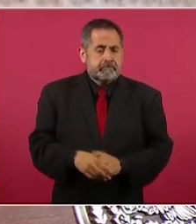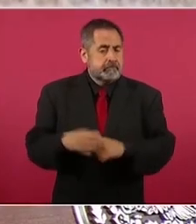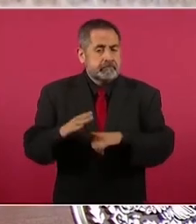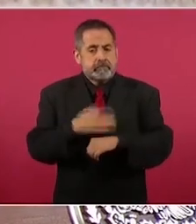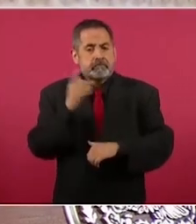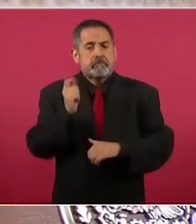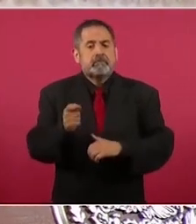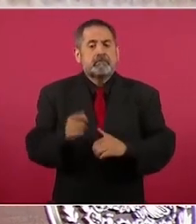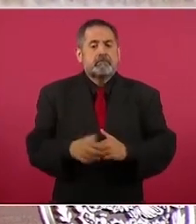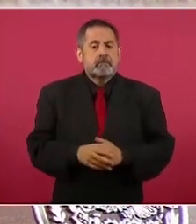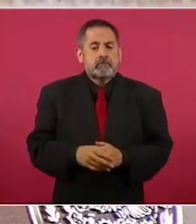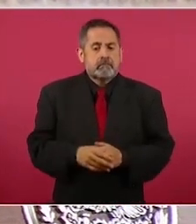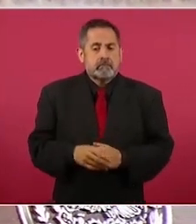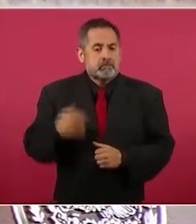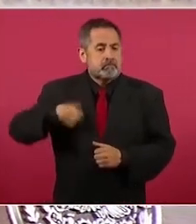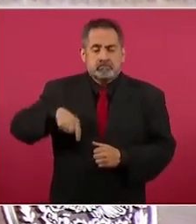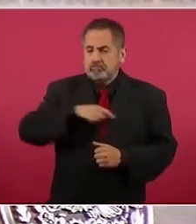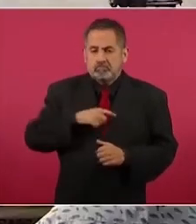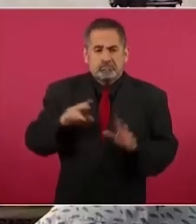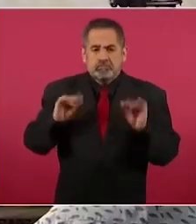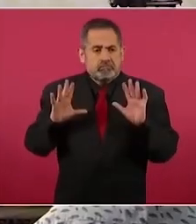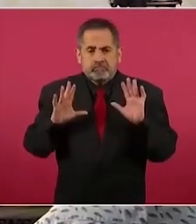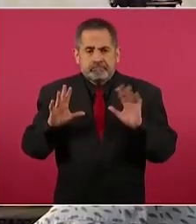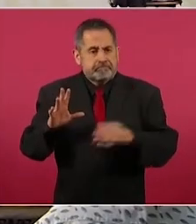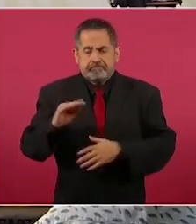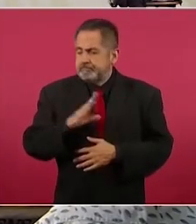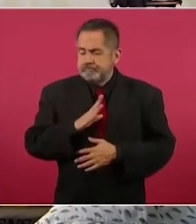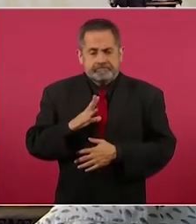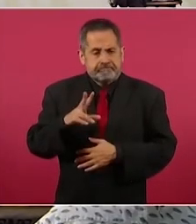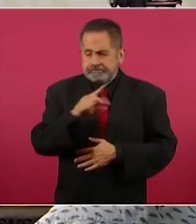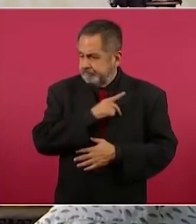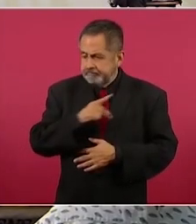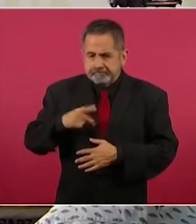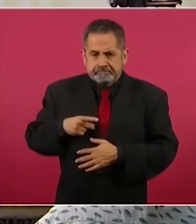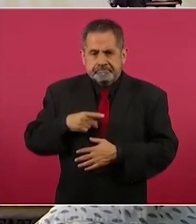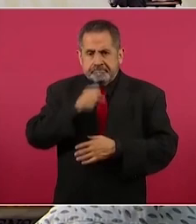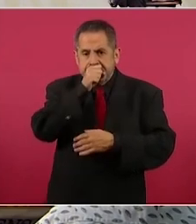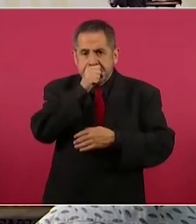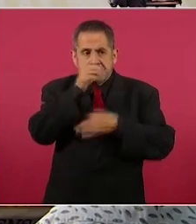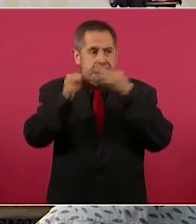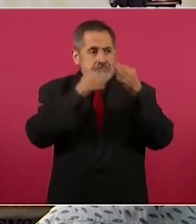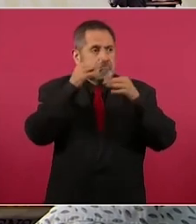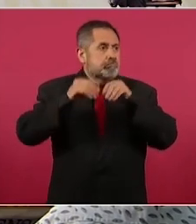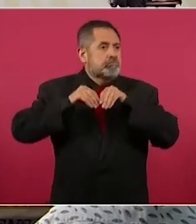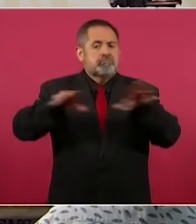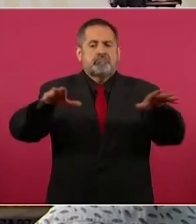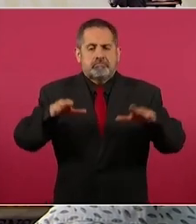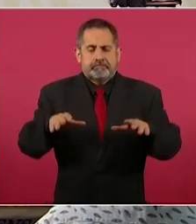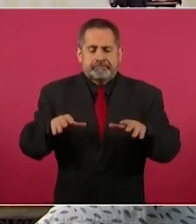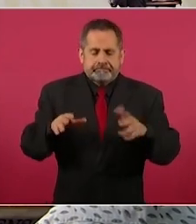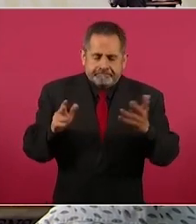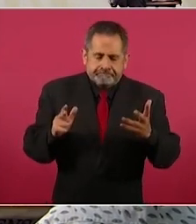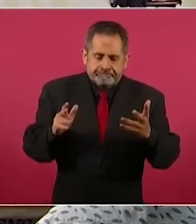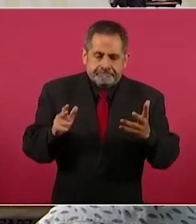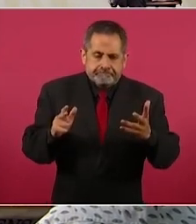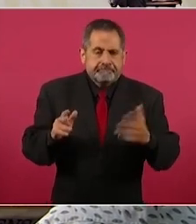porque nosotros no teníamos por qué difundir eso.